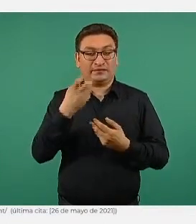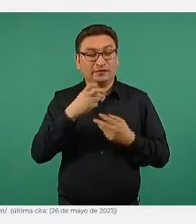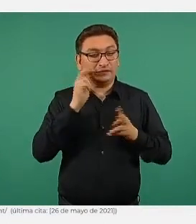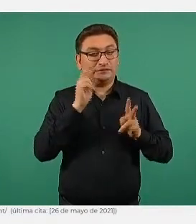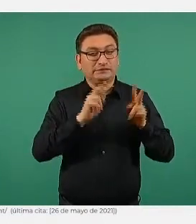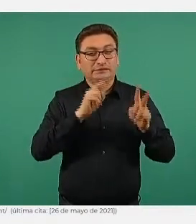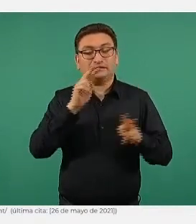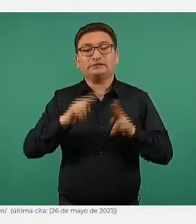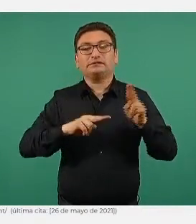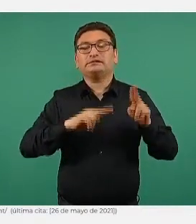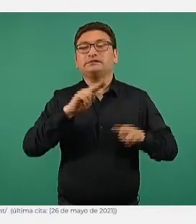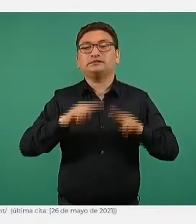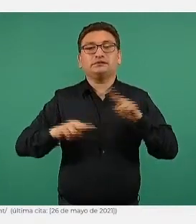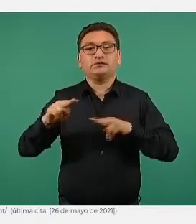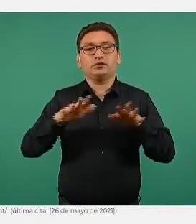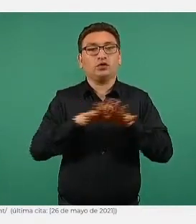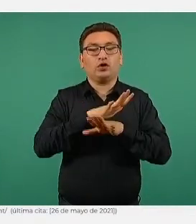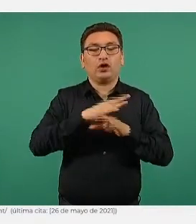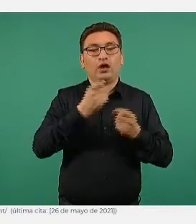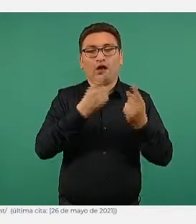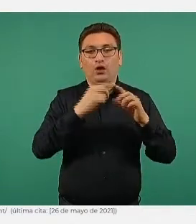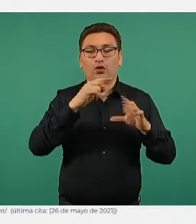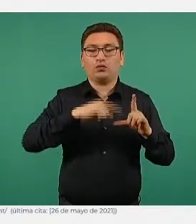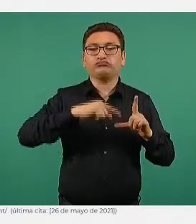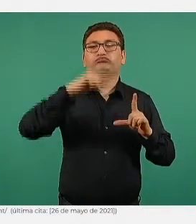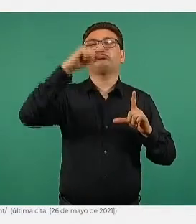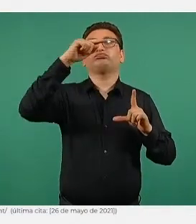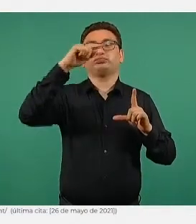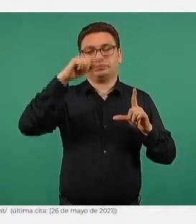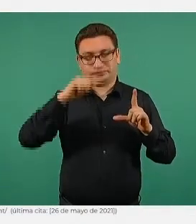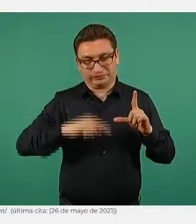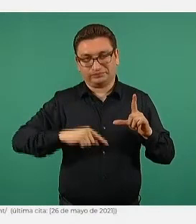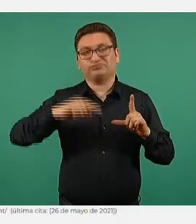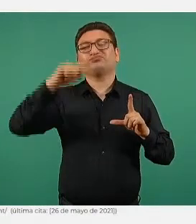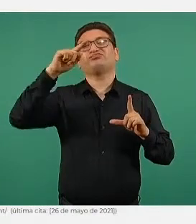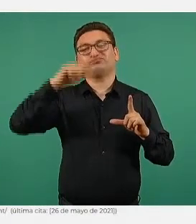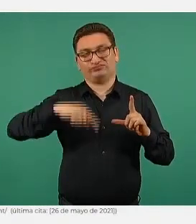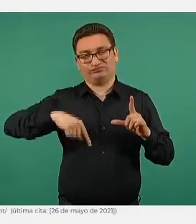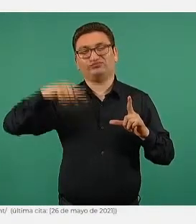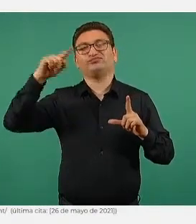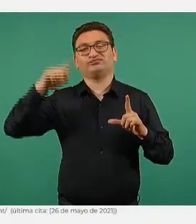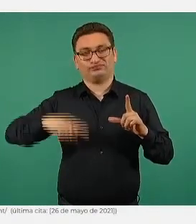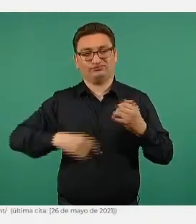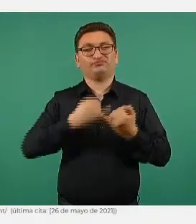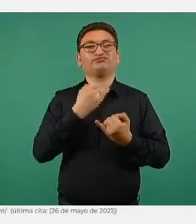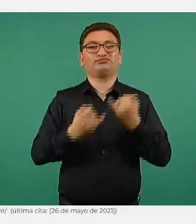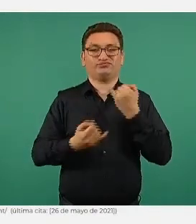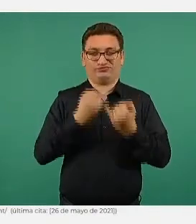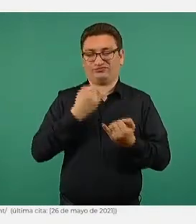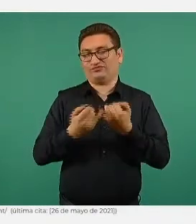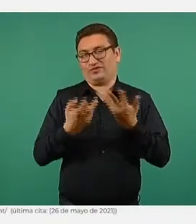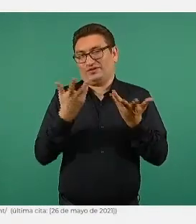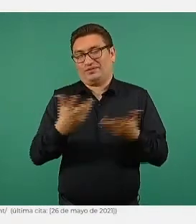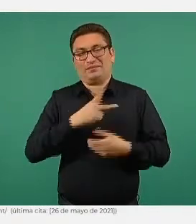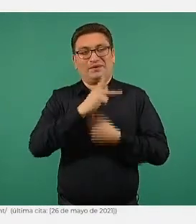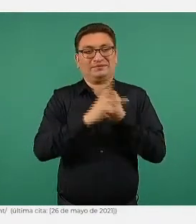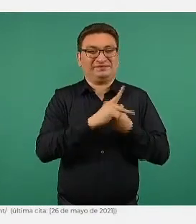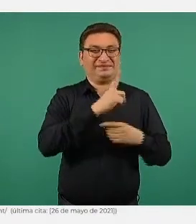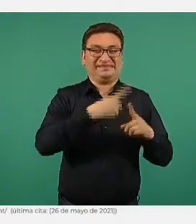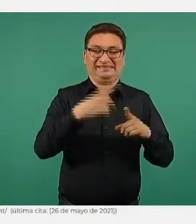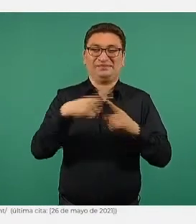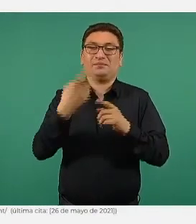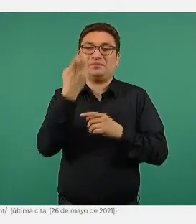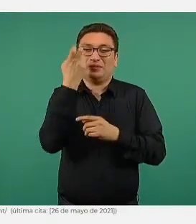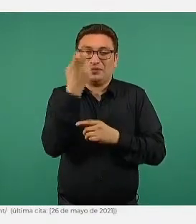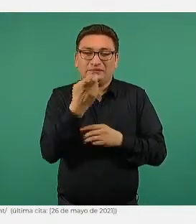visualizamos tendencias al incremento, posteriormente bajan y nuevamente pueden volver a incrementar los países. Por ende, pues sí es